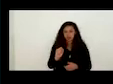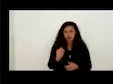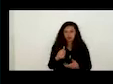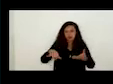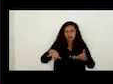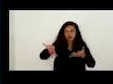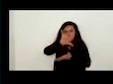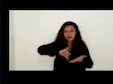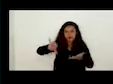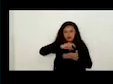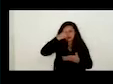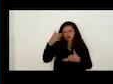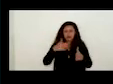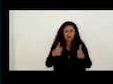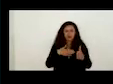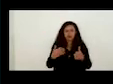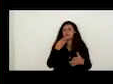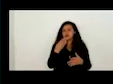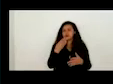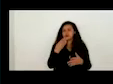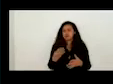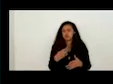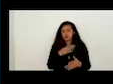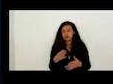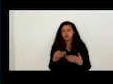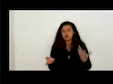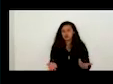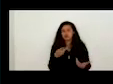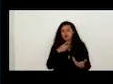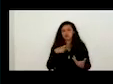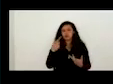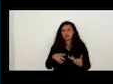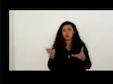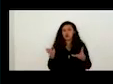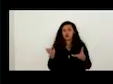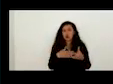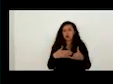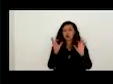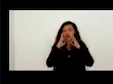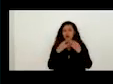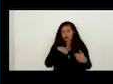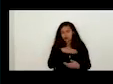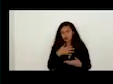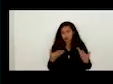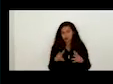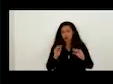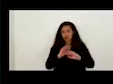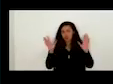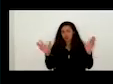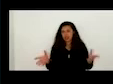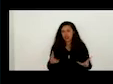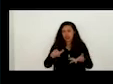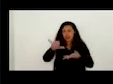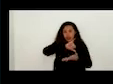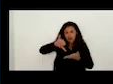cocinar es saludable, nada más hay que tomar en cuenta el tipo de preparación que hacemos y obviamente tratar de hacer la menor cantidad